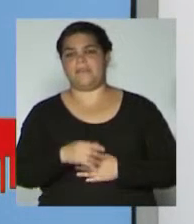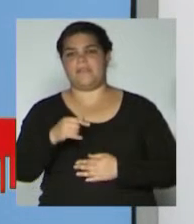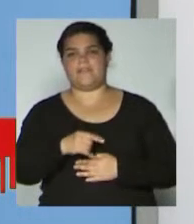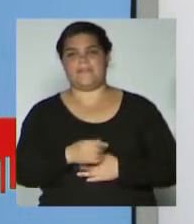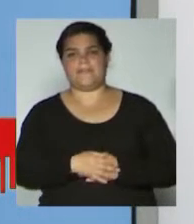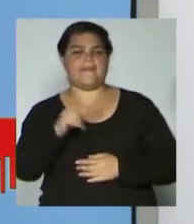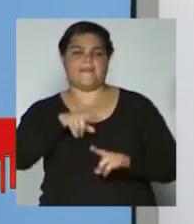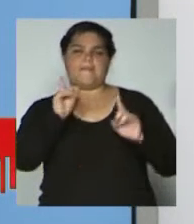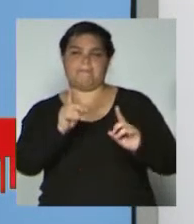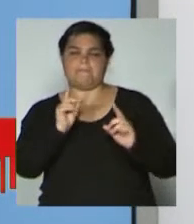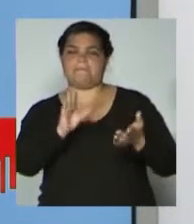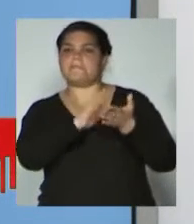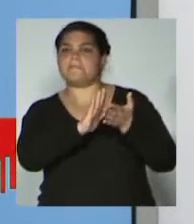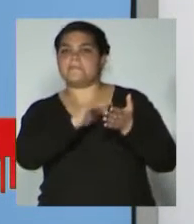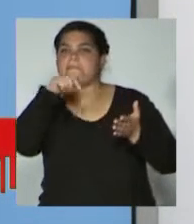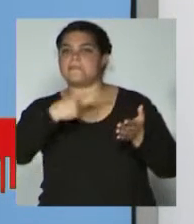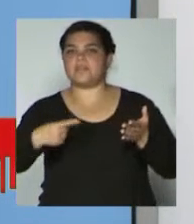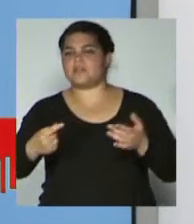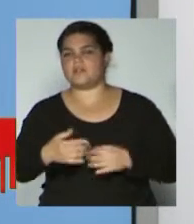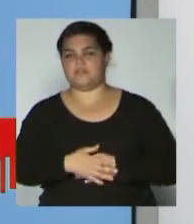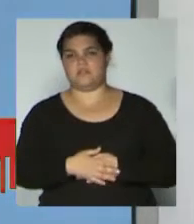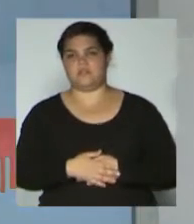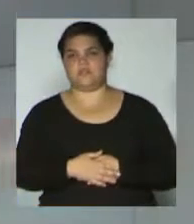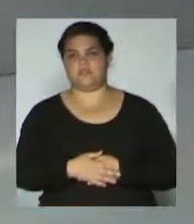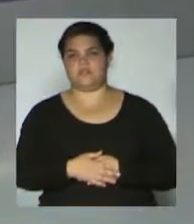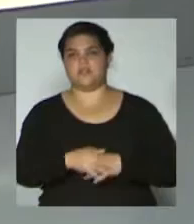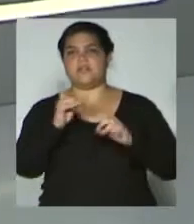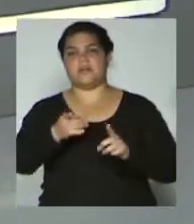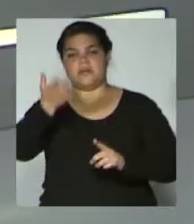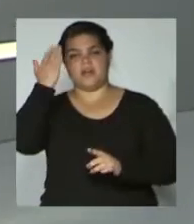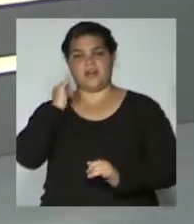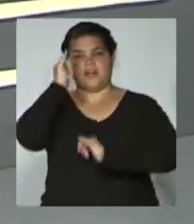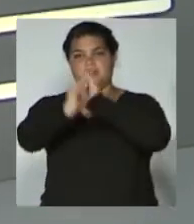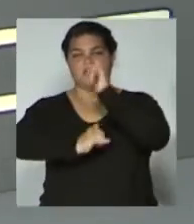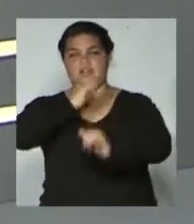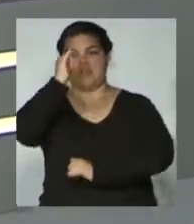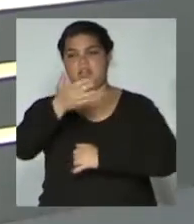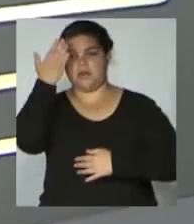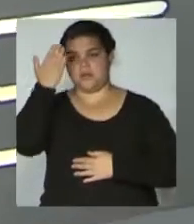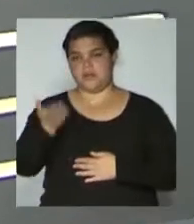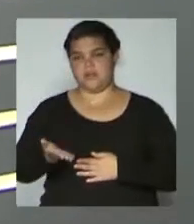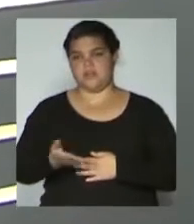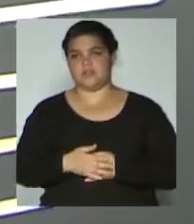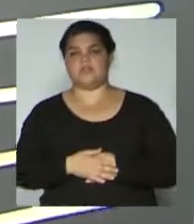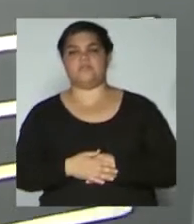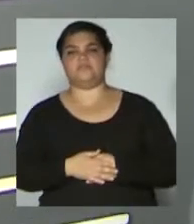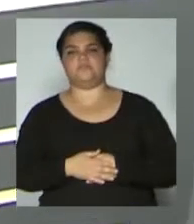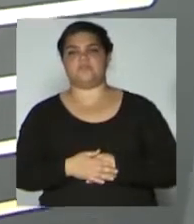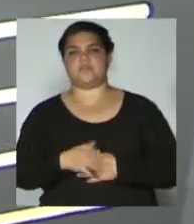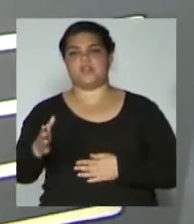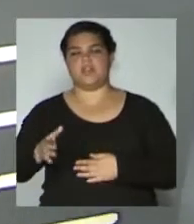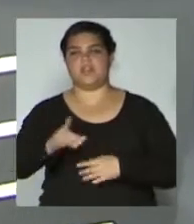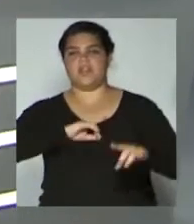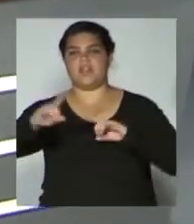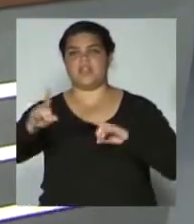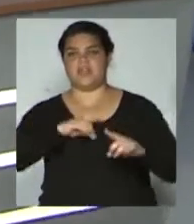nivel de propuestas, donde se da lo que decía un prestigioso dirigente y político